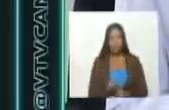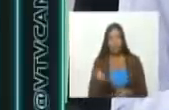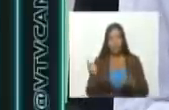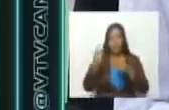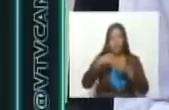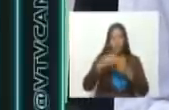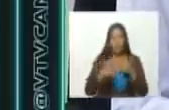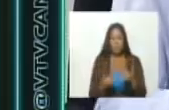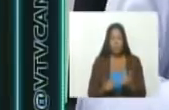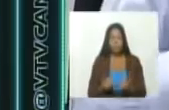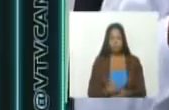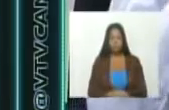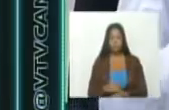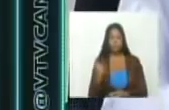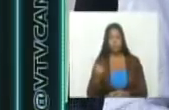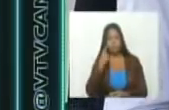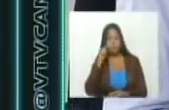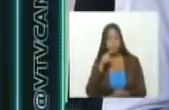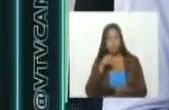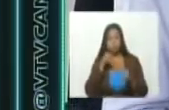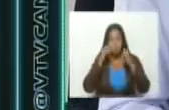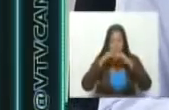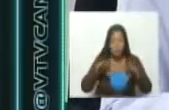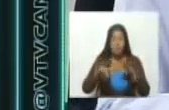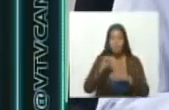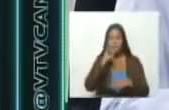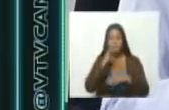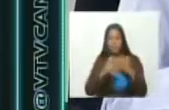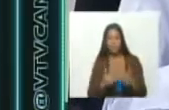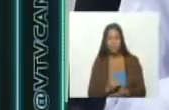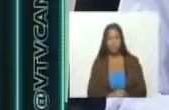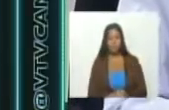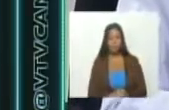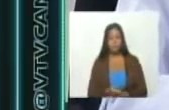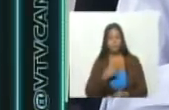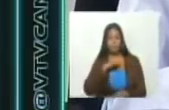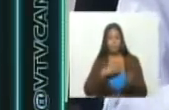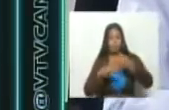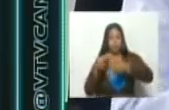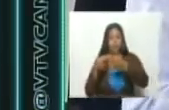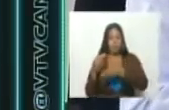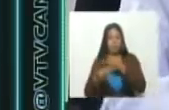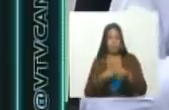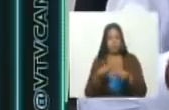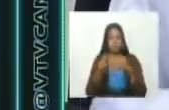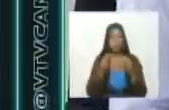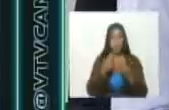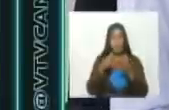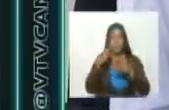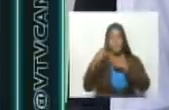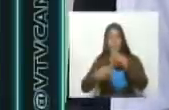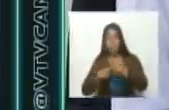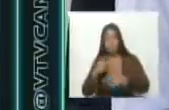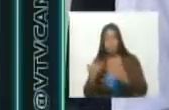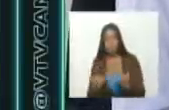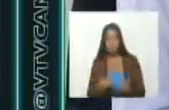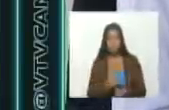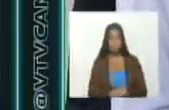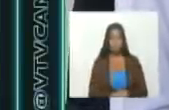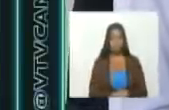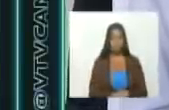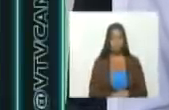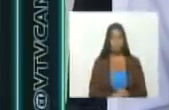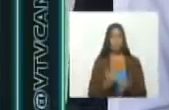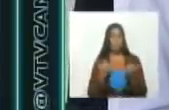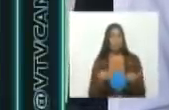involucren, le repito, no solamente para pasar información, sino para la construcción, la ejecución de muchísimas políticas. Sí. Claro.